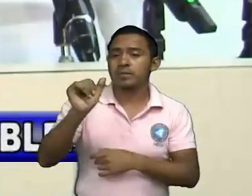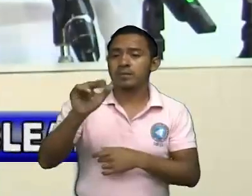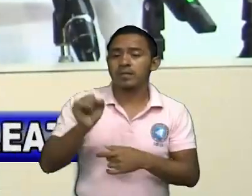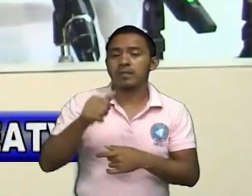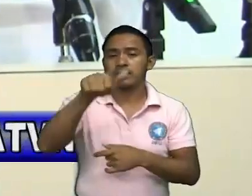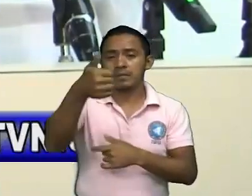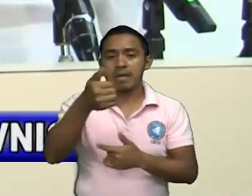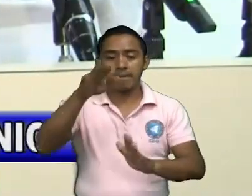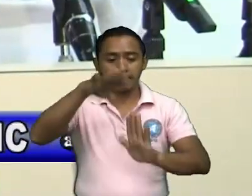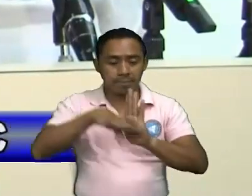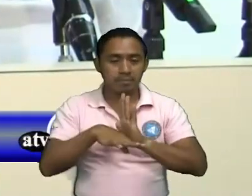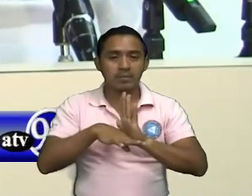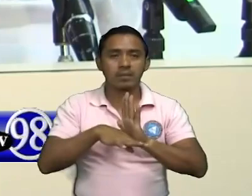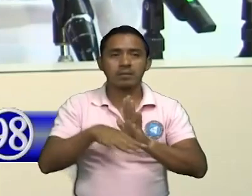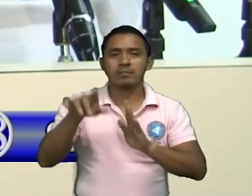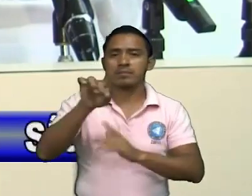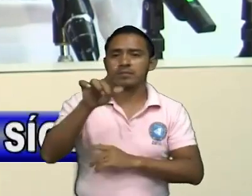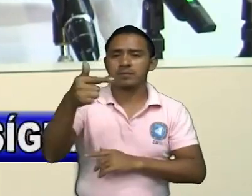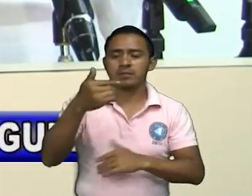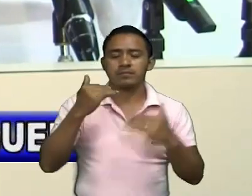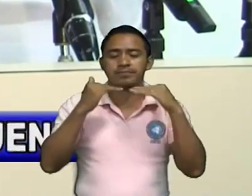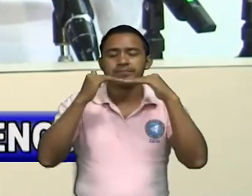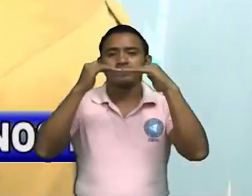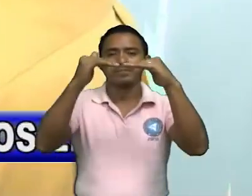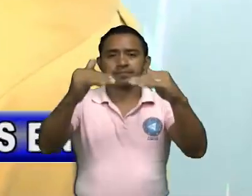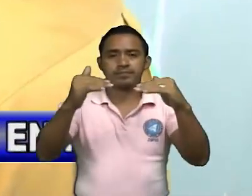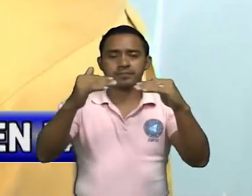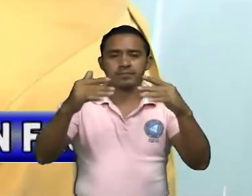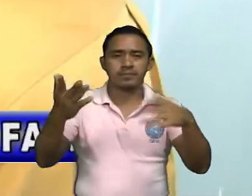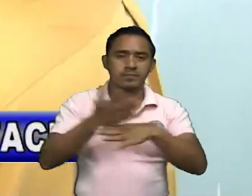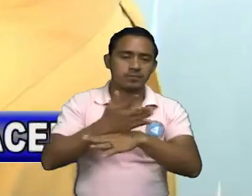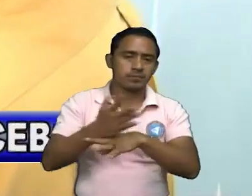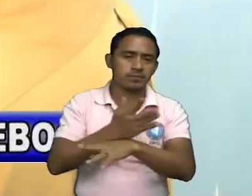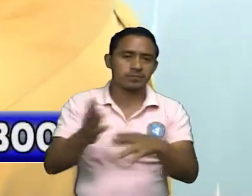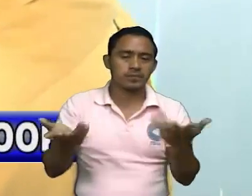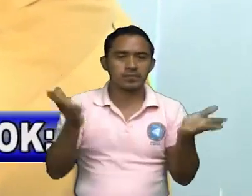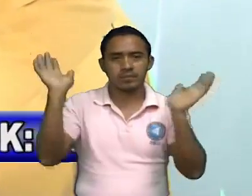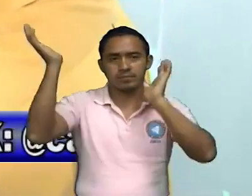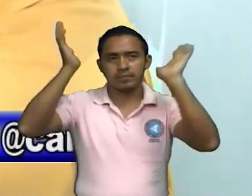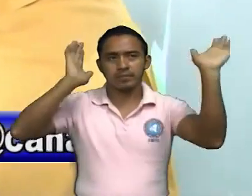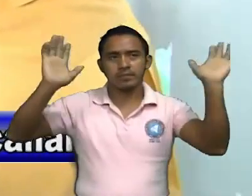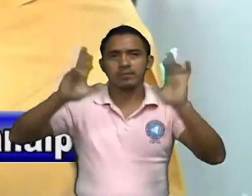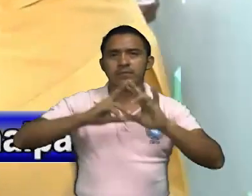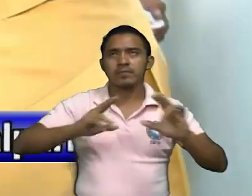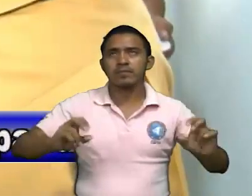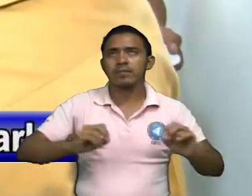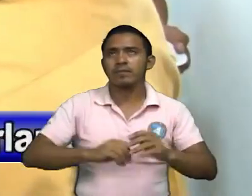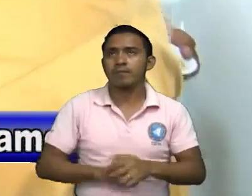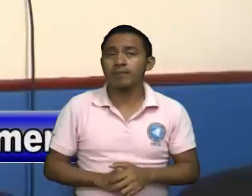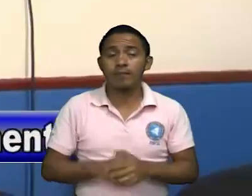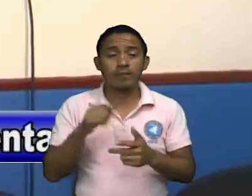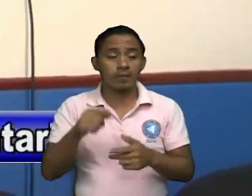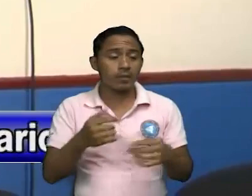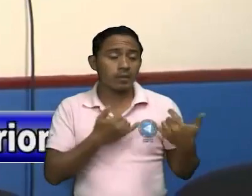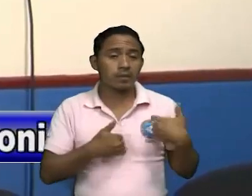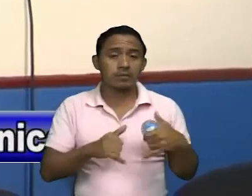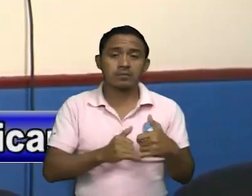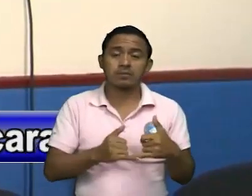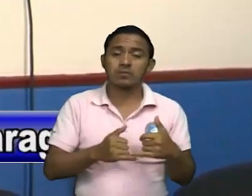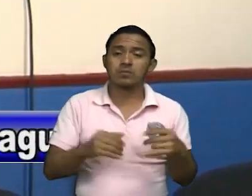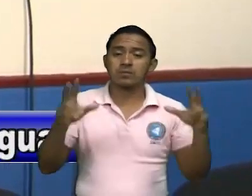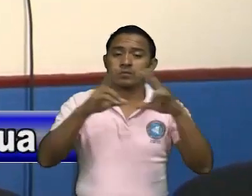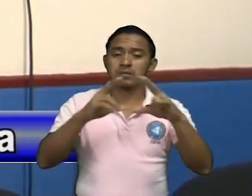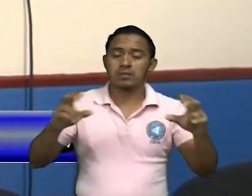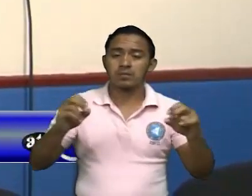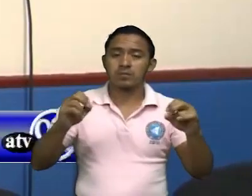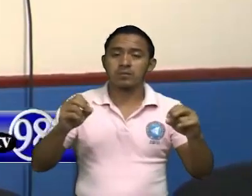bajaron su precio y 17 mantuvieron estables en los diferentes mercados de Nicaragua. En tanto, el Instituto Nicaragüense de